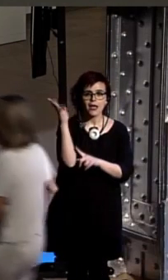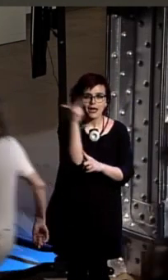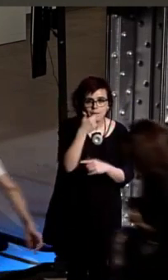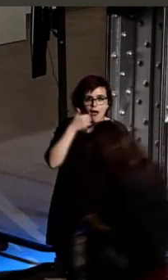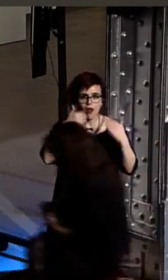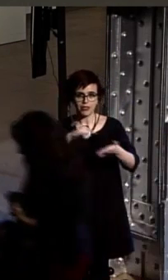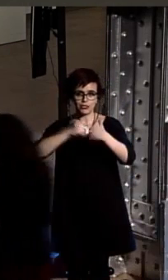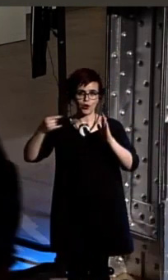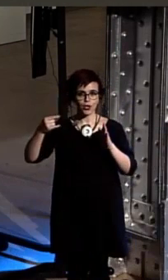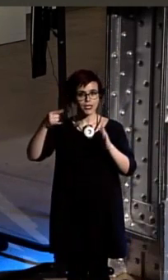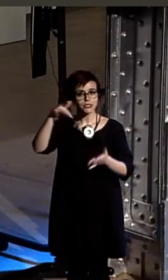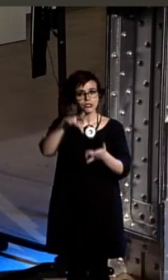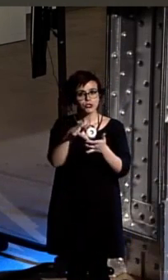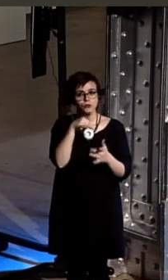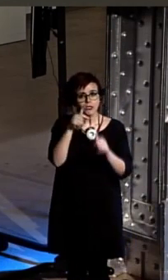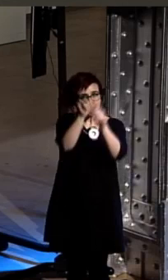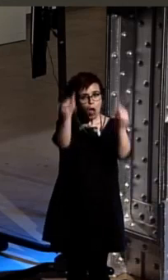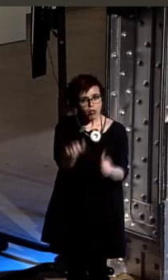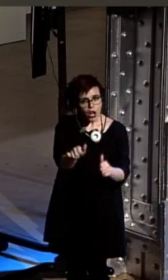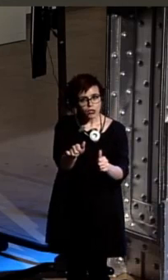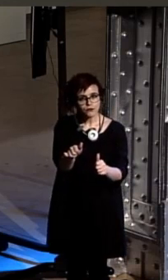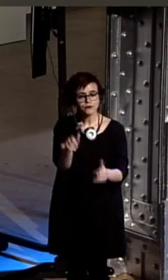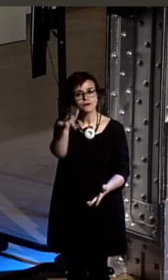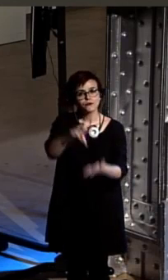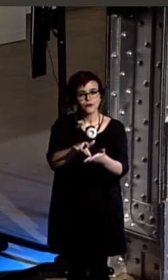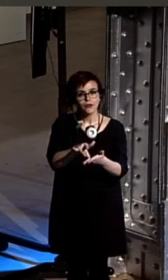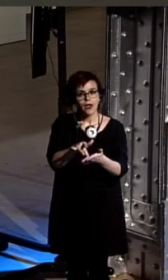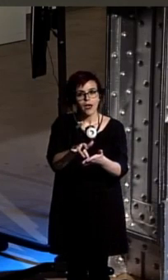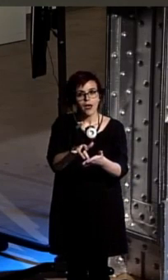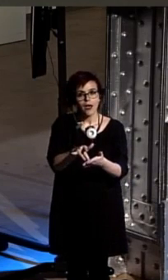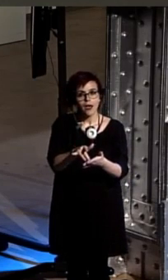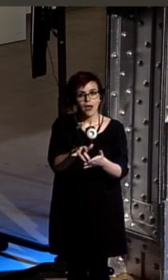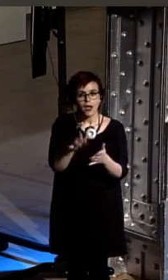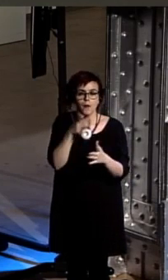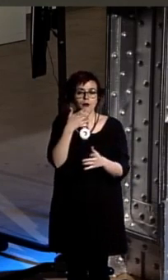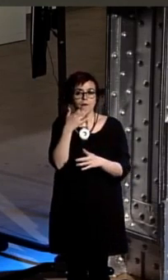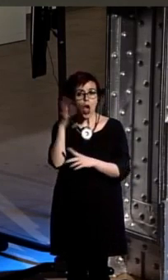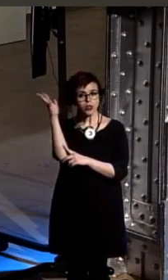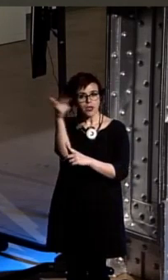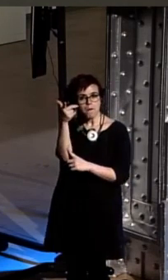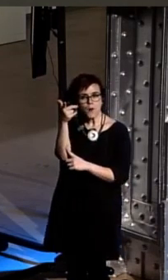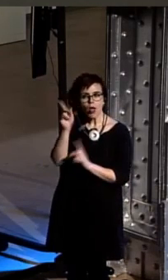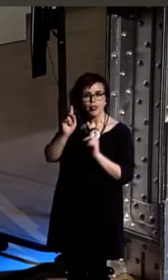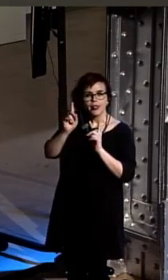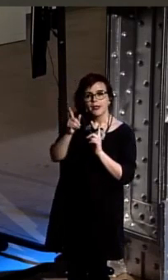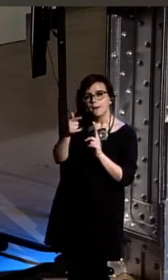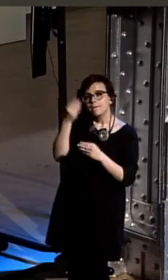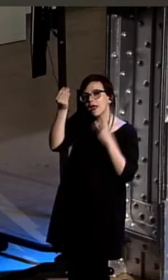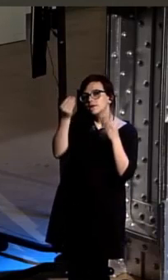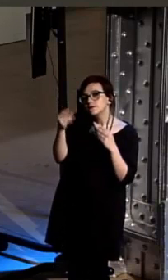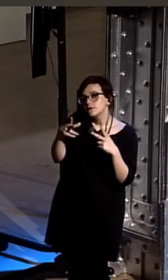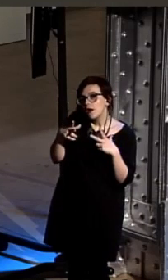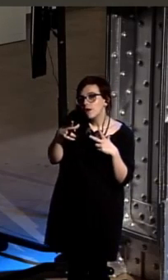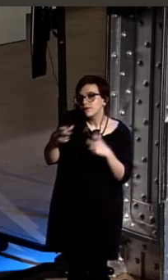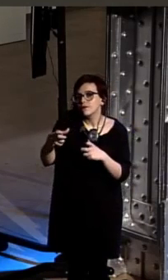a la tecnología, porque son modelos muy complejos de la predicción meteorológica o de cómo está afectando, ¿no? Modelos de